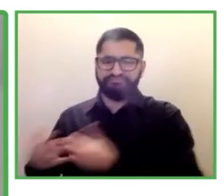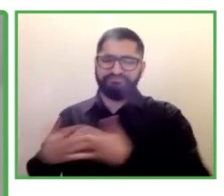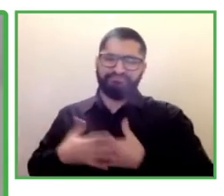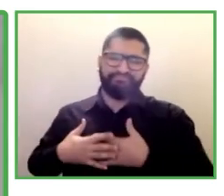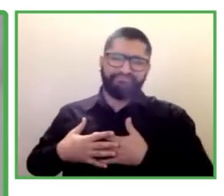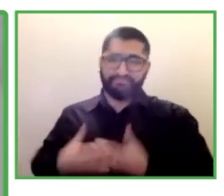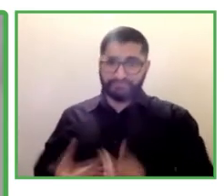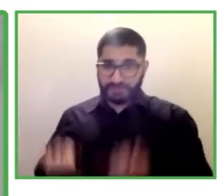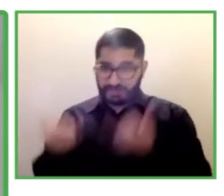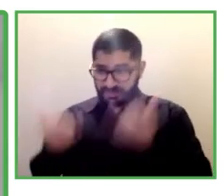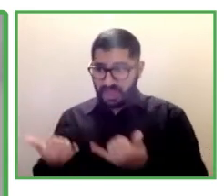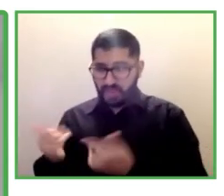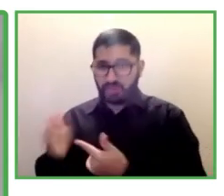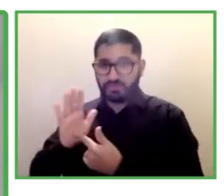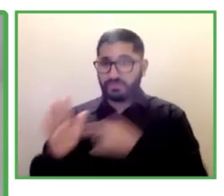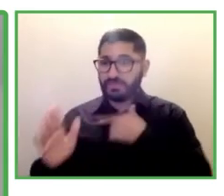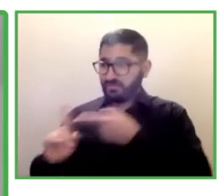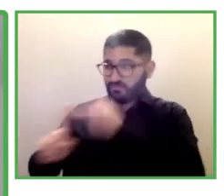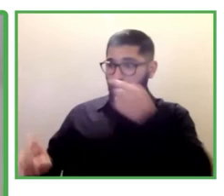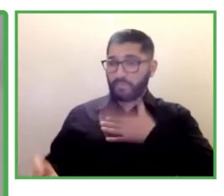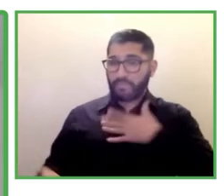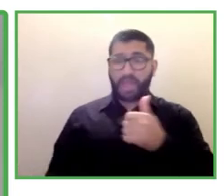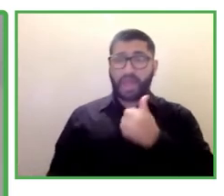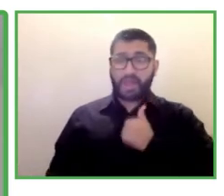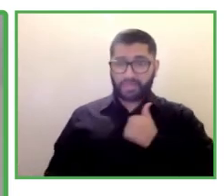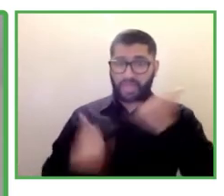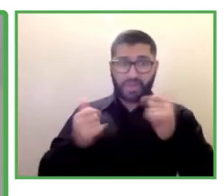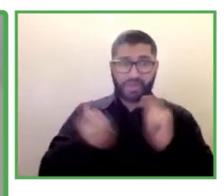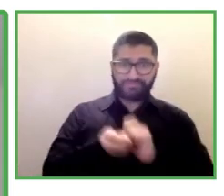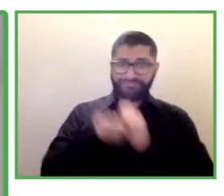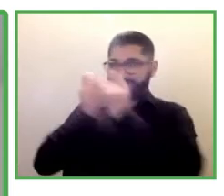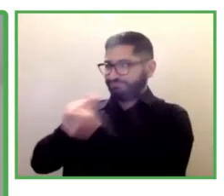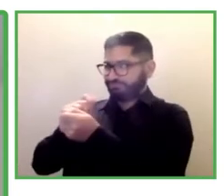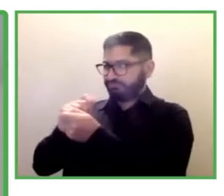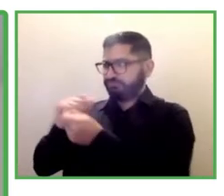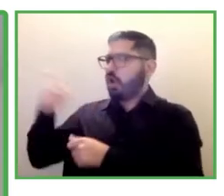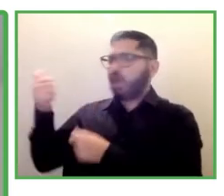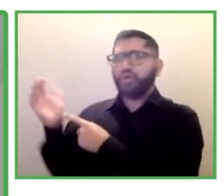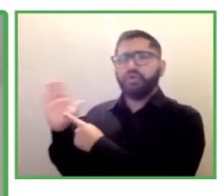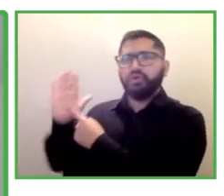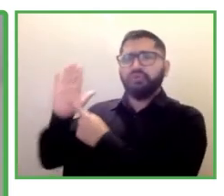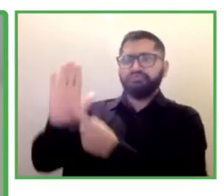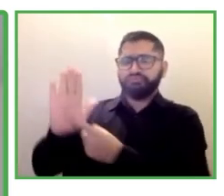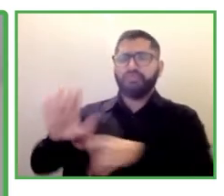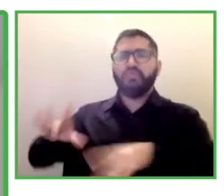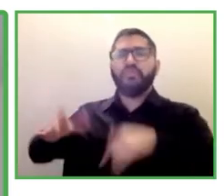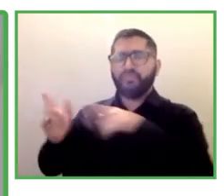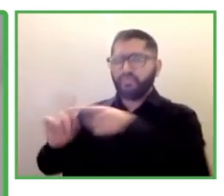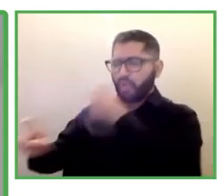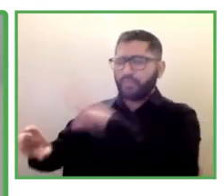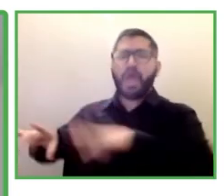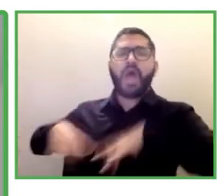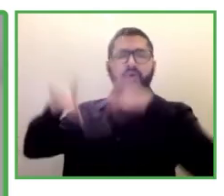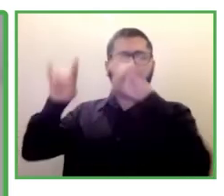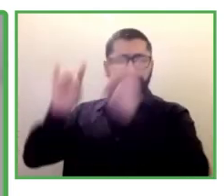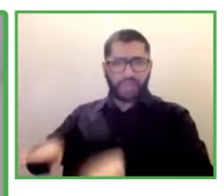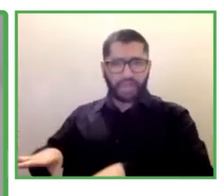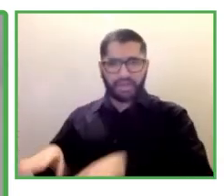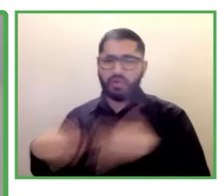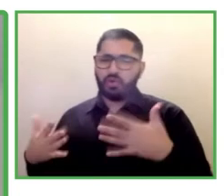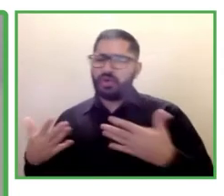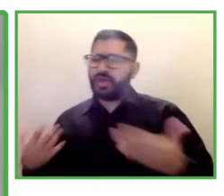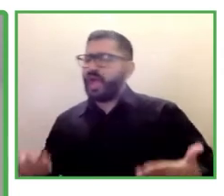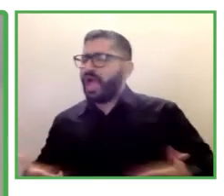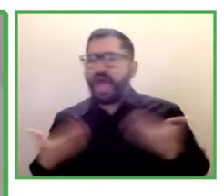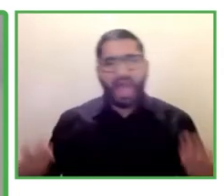a trasladar a Australia. Y aquí estoy muy emocionada de escuchar a Isabel Heiner, directora